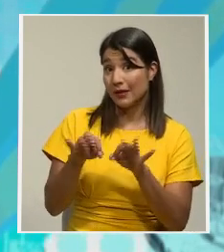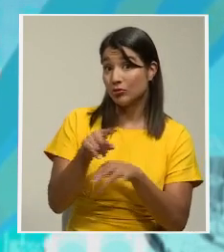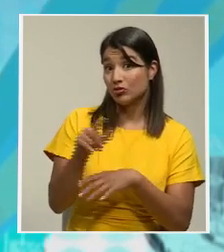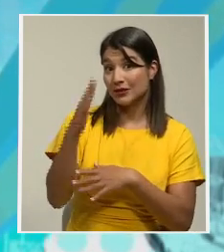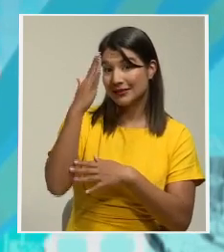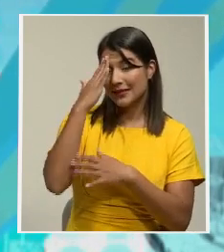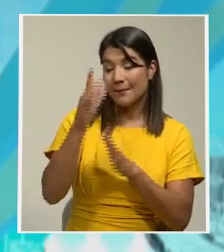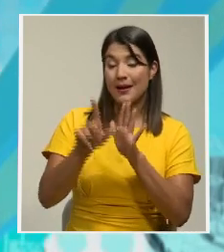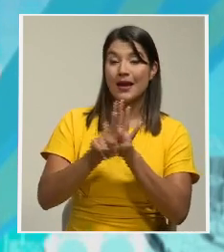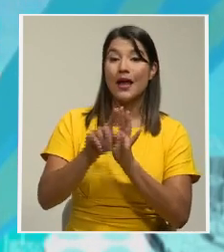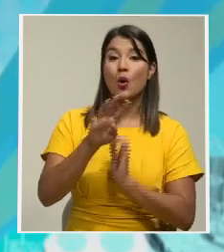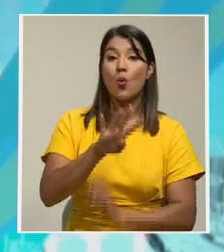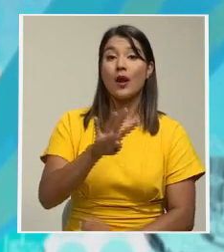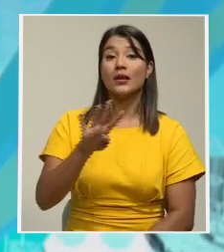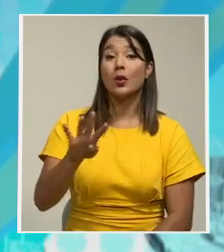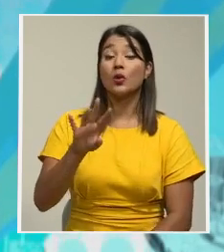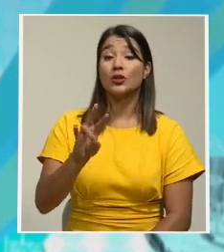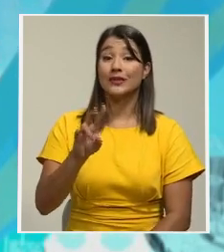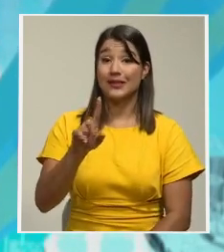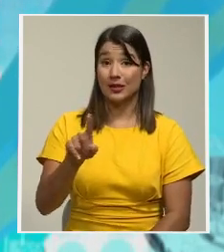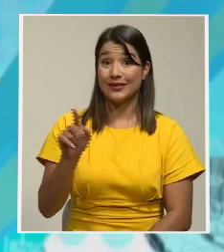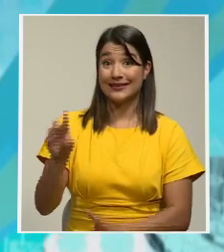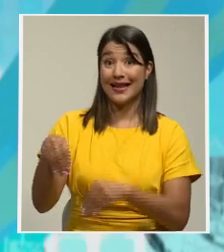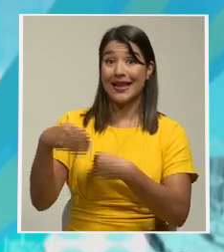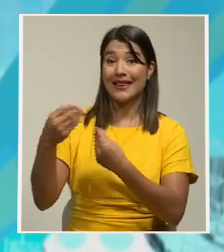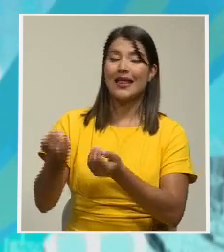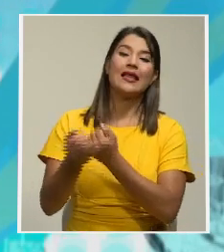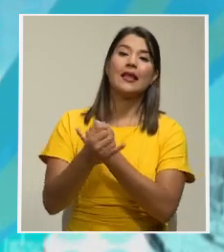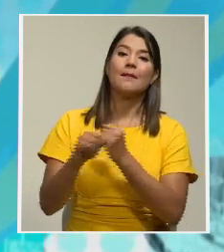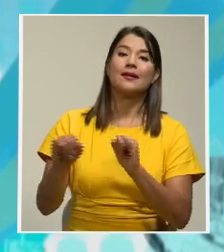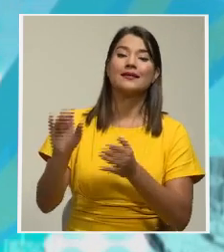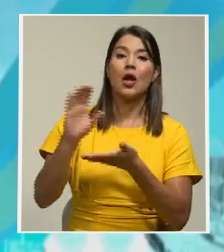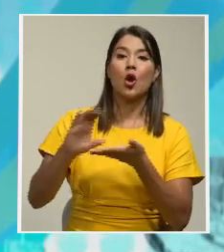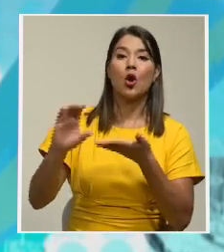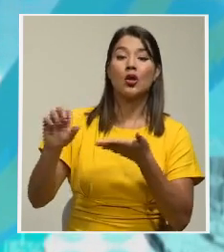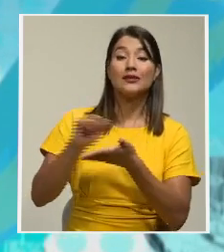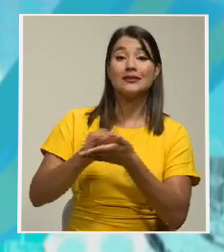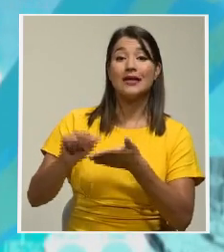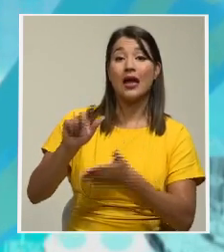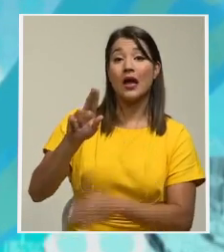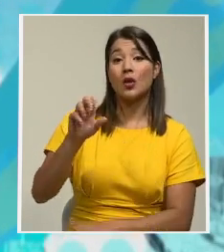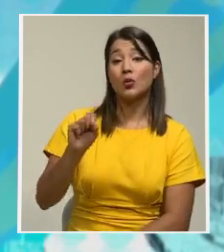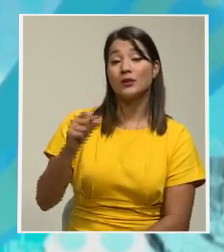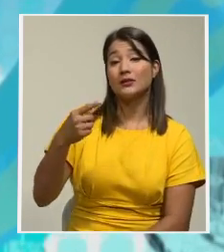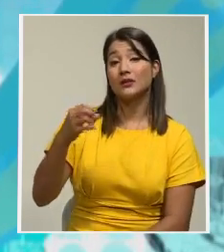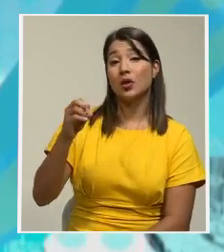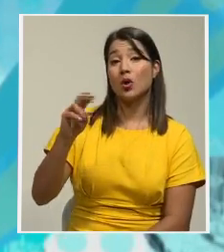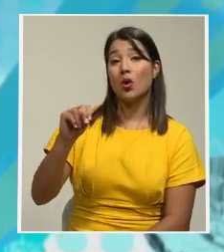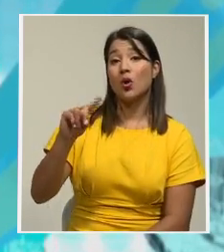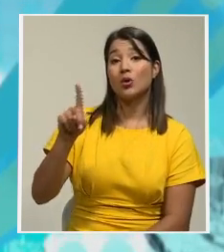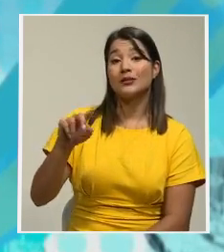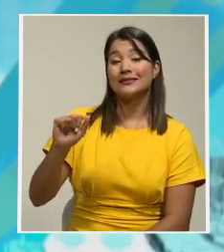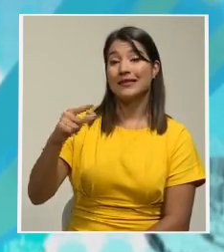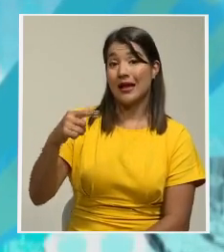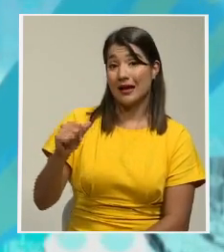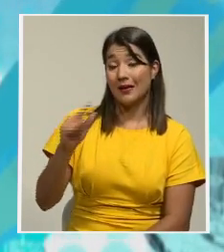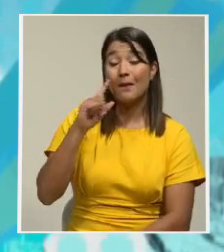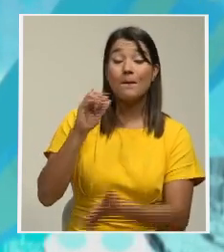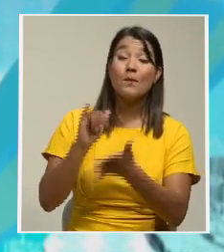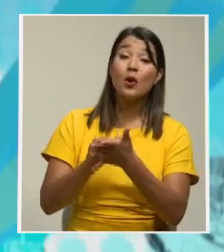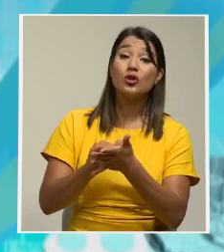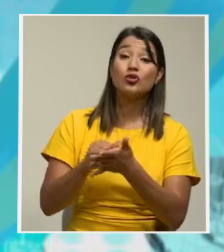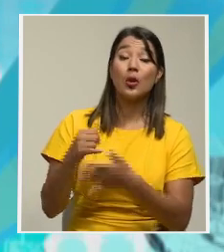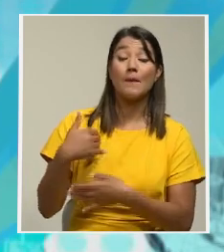la 4471, que le da la autonomía al Colegio San Luis Gonzaga y que por lo tanto el MEP está